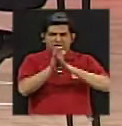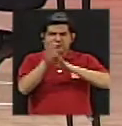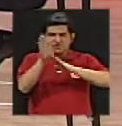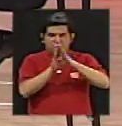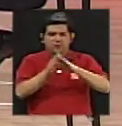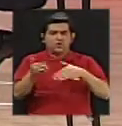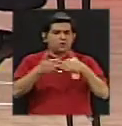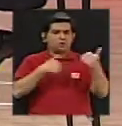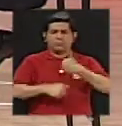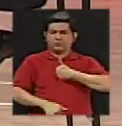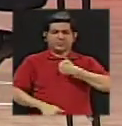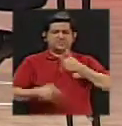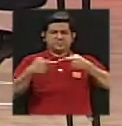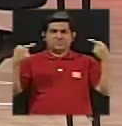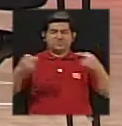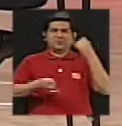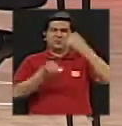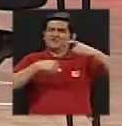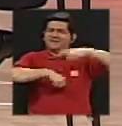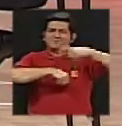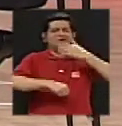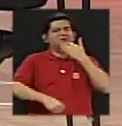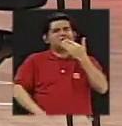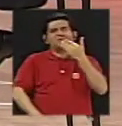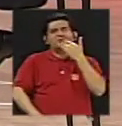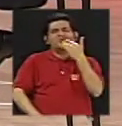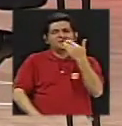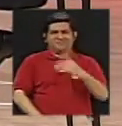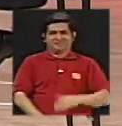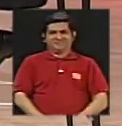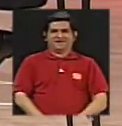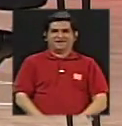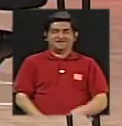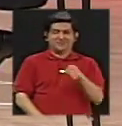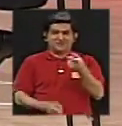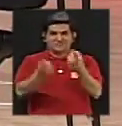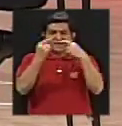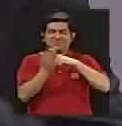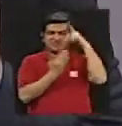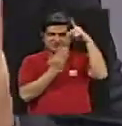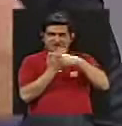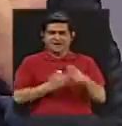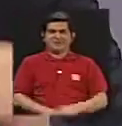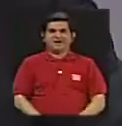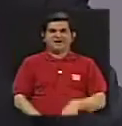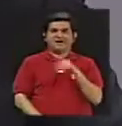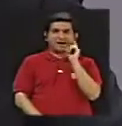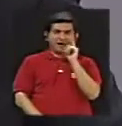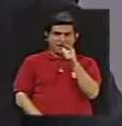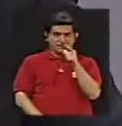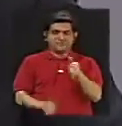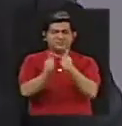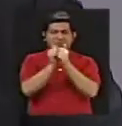sea contra sí mismo. Se nos acabó el tiempo, les agradezco muchísimo su presencia en nuestro programa y a ustedes,